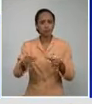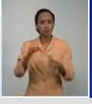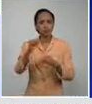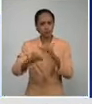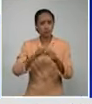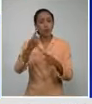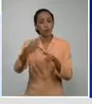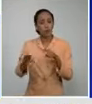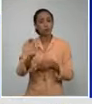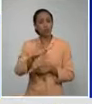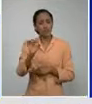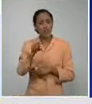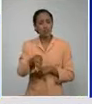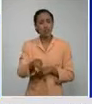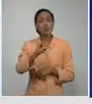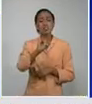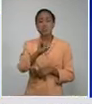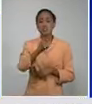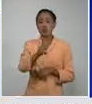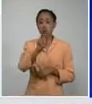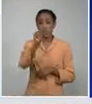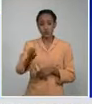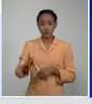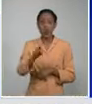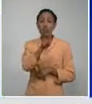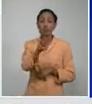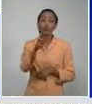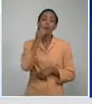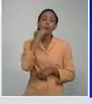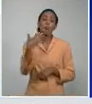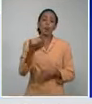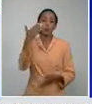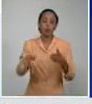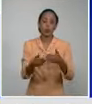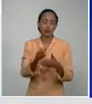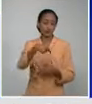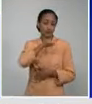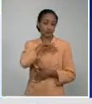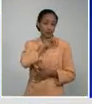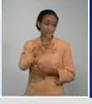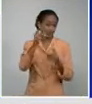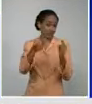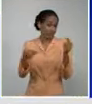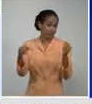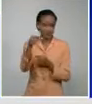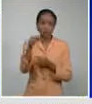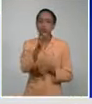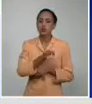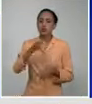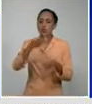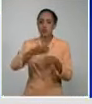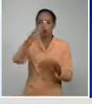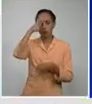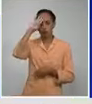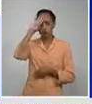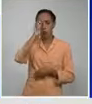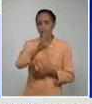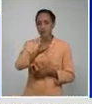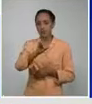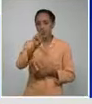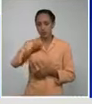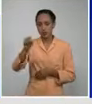elevada, 62 casos, 12 más que el día anterior. El mayor número en el municipio Santiago, 36,